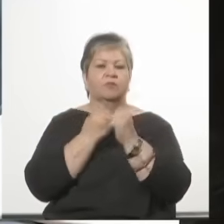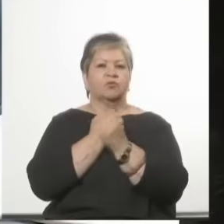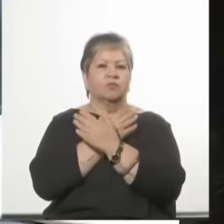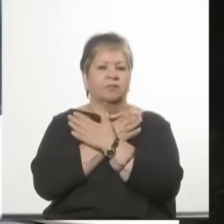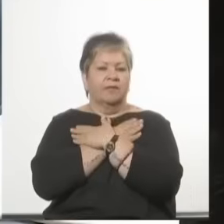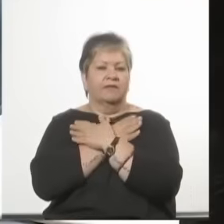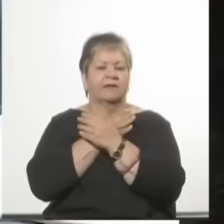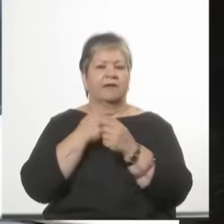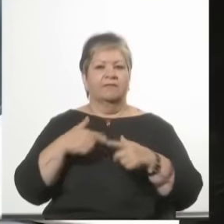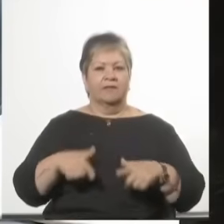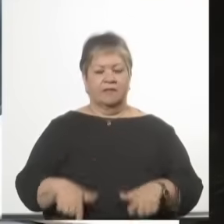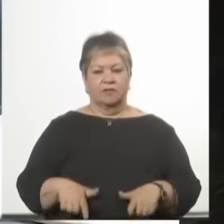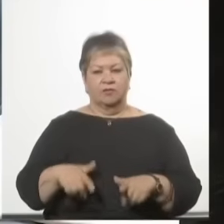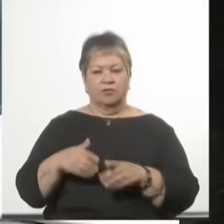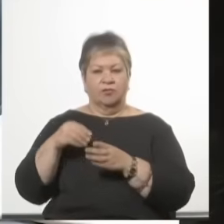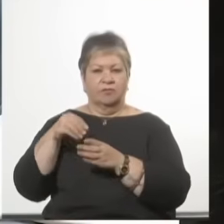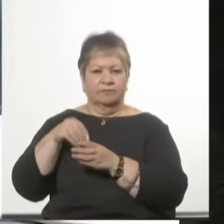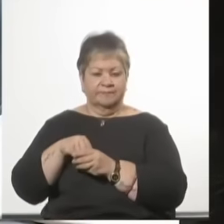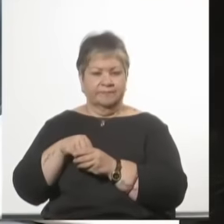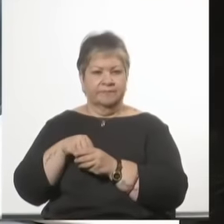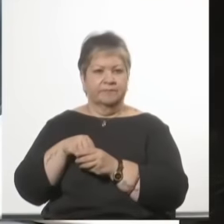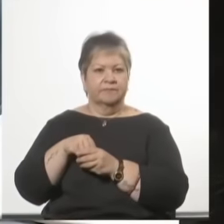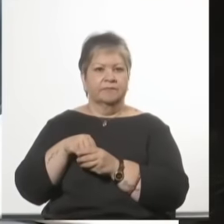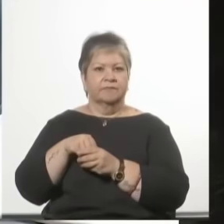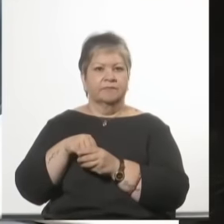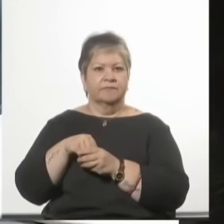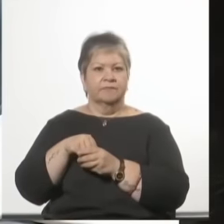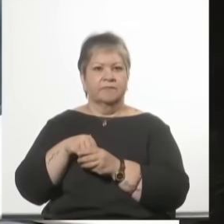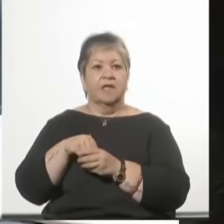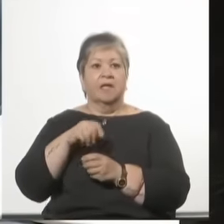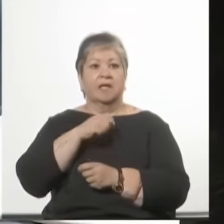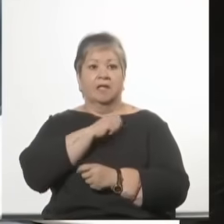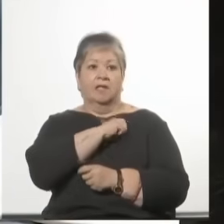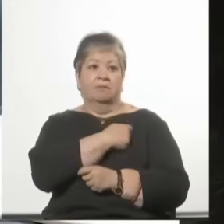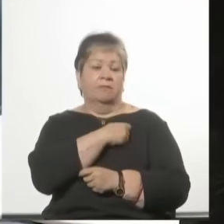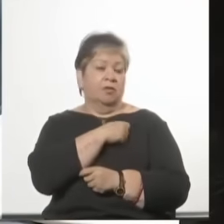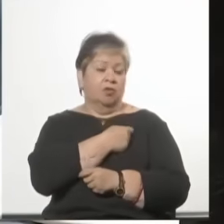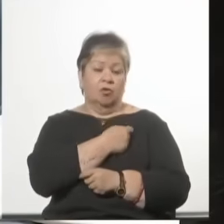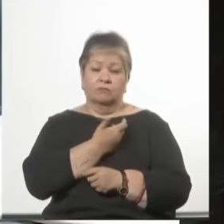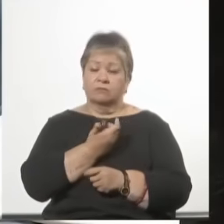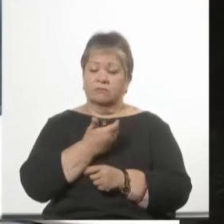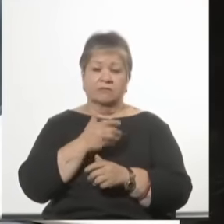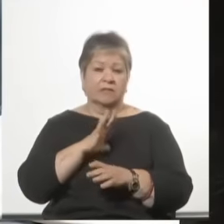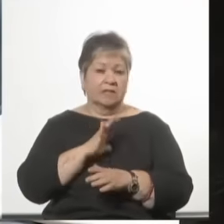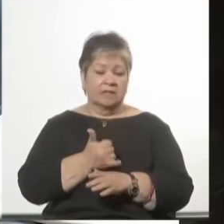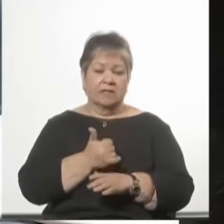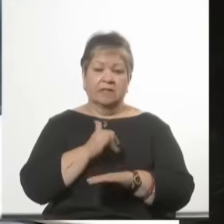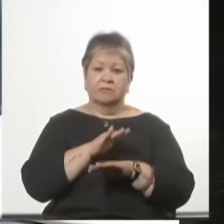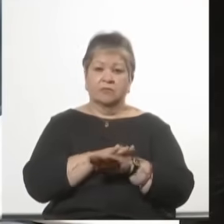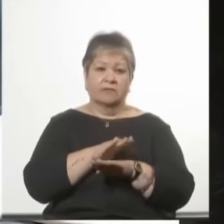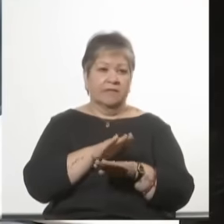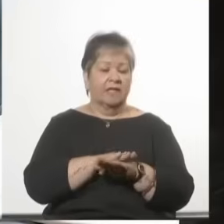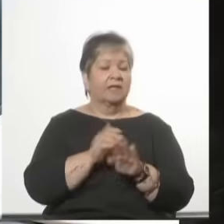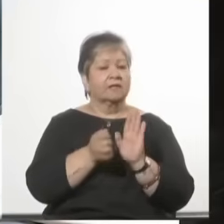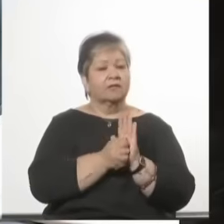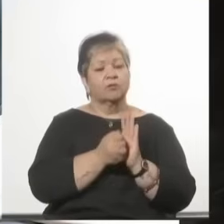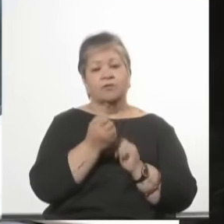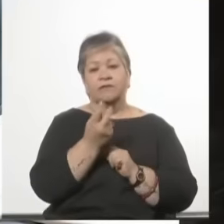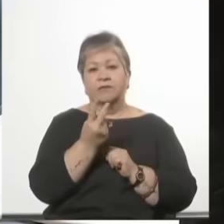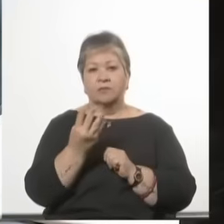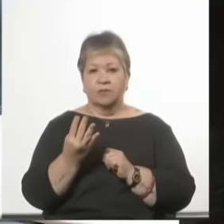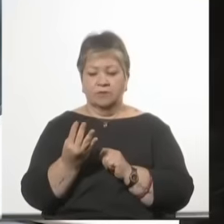comunicaba a Cardama que los representantes del comprador designados tenían las facultades previstas en el artículo